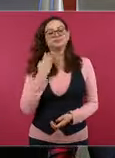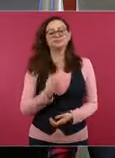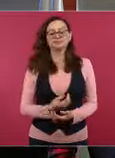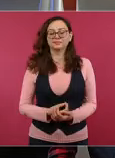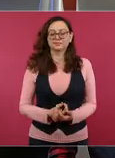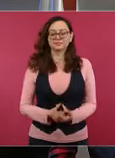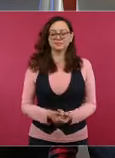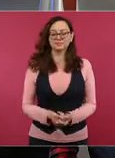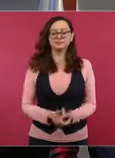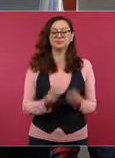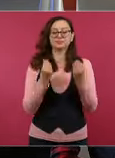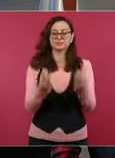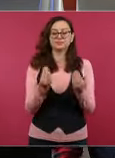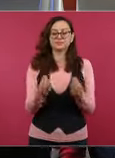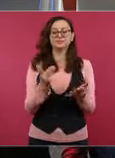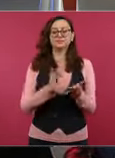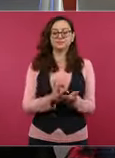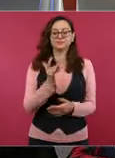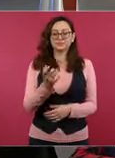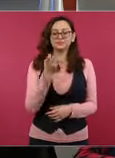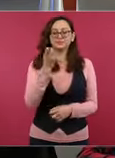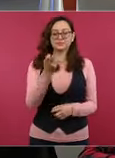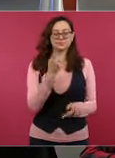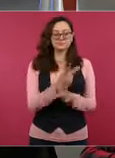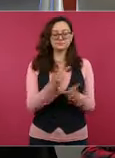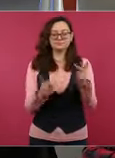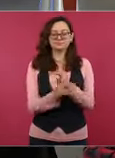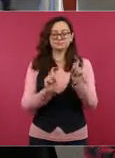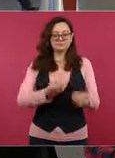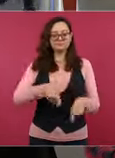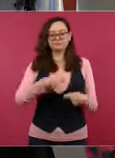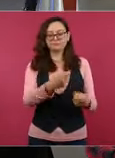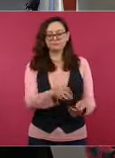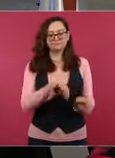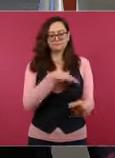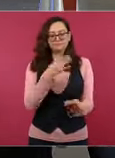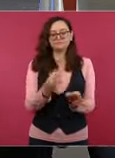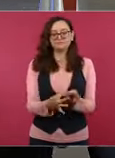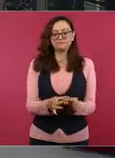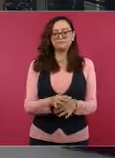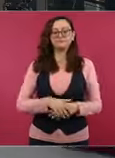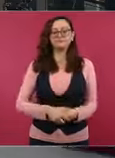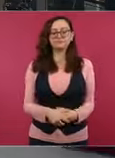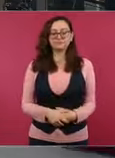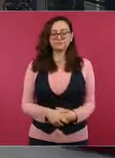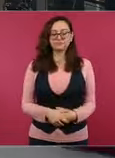Muchísimas gracias. Eso es todo, señor presidente. Muchas gracias.